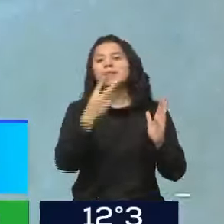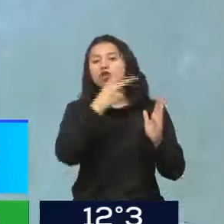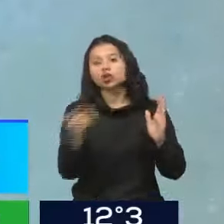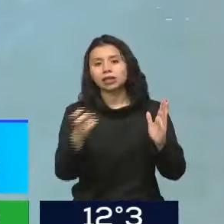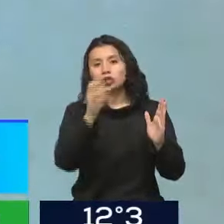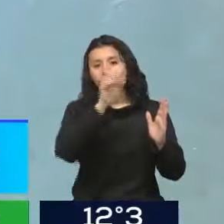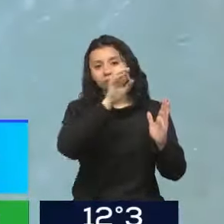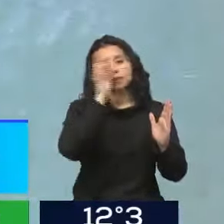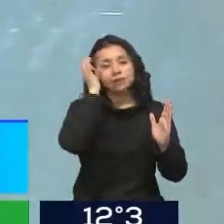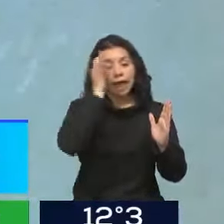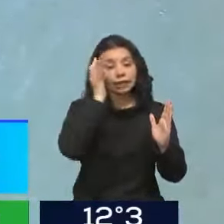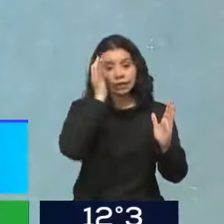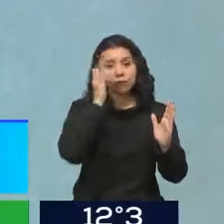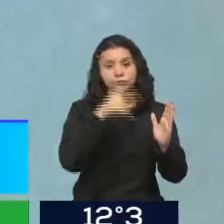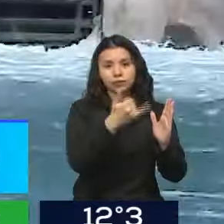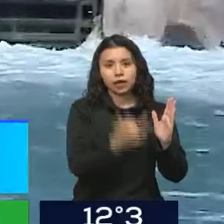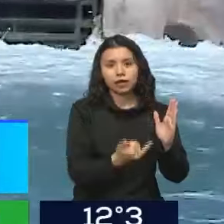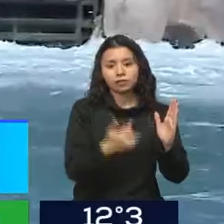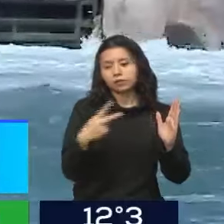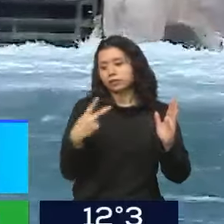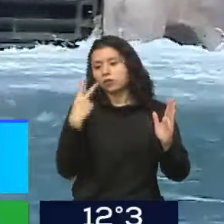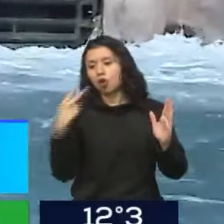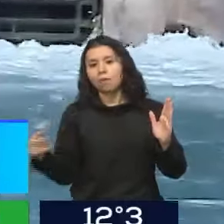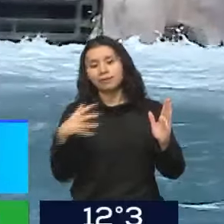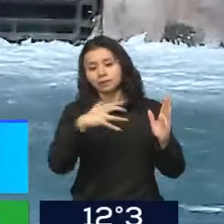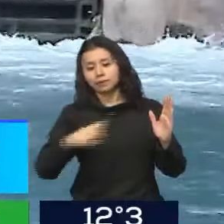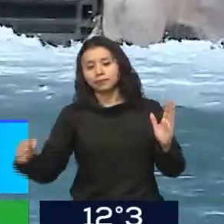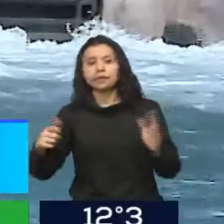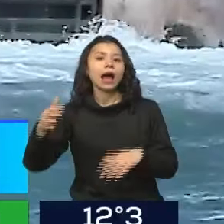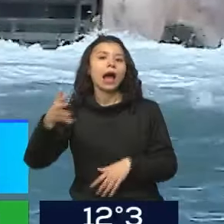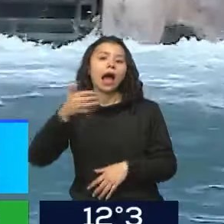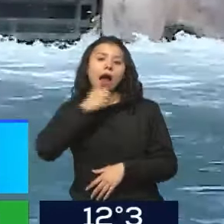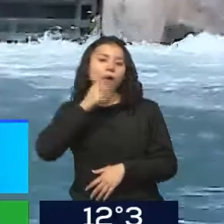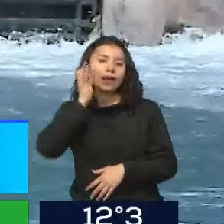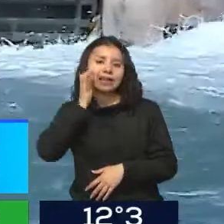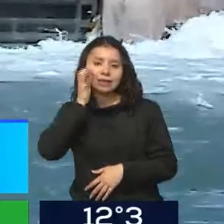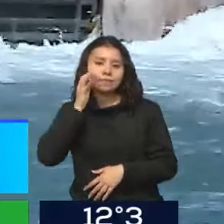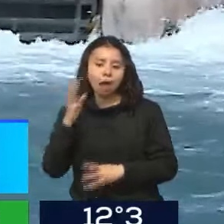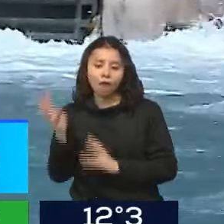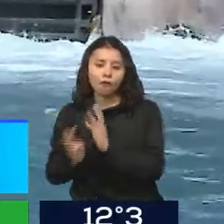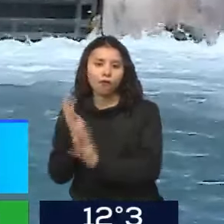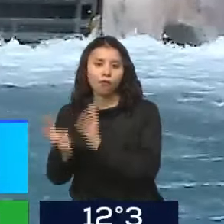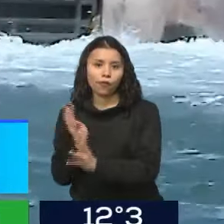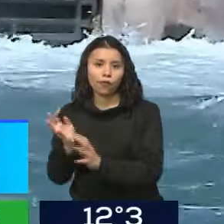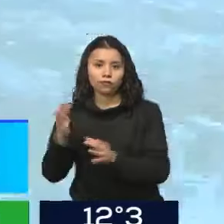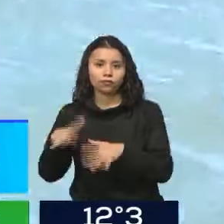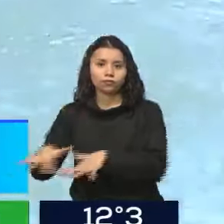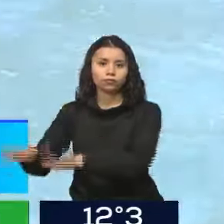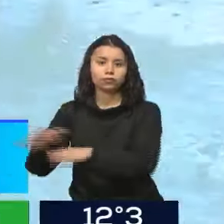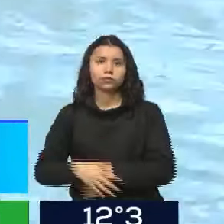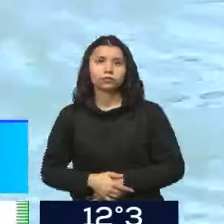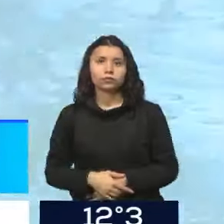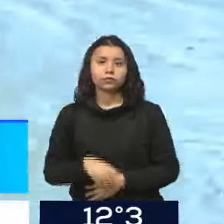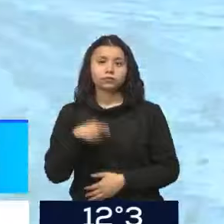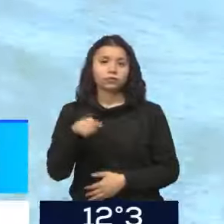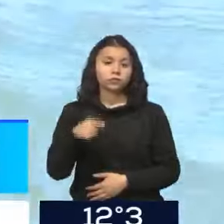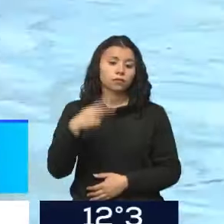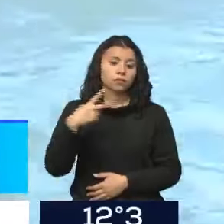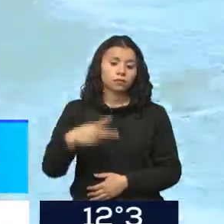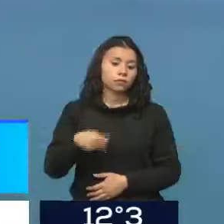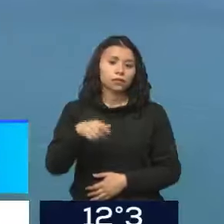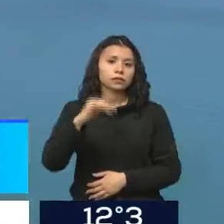se van a destinar al uso del agua potable, dejando así 980 hectómetros para el uso agrícola e industrial. Este